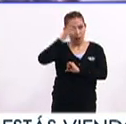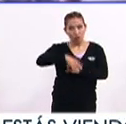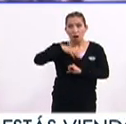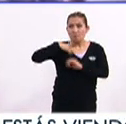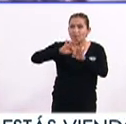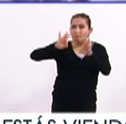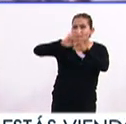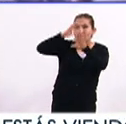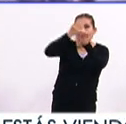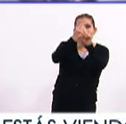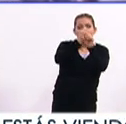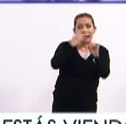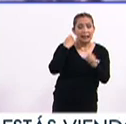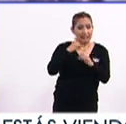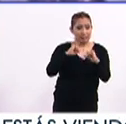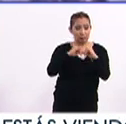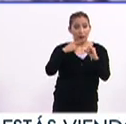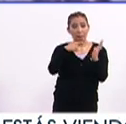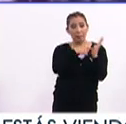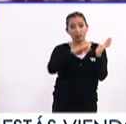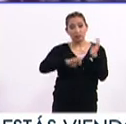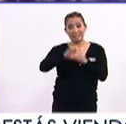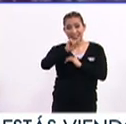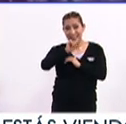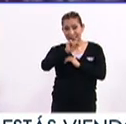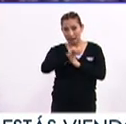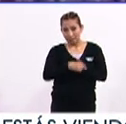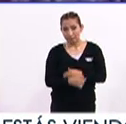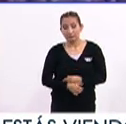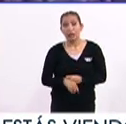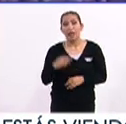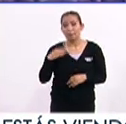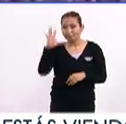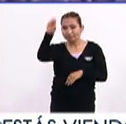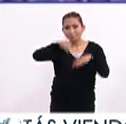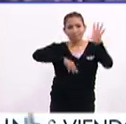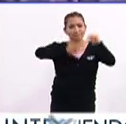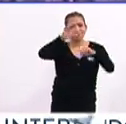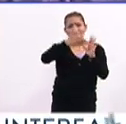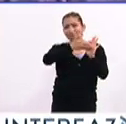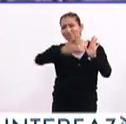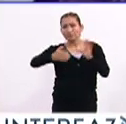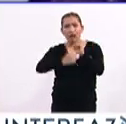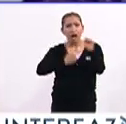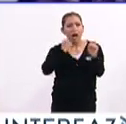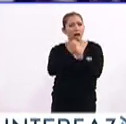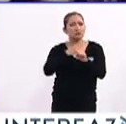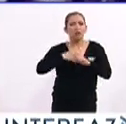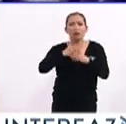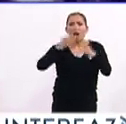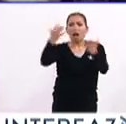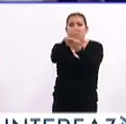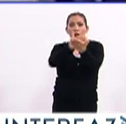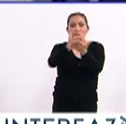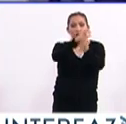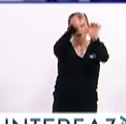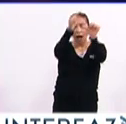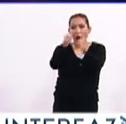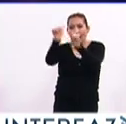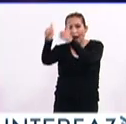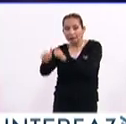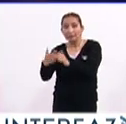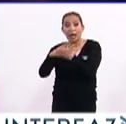de esta importante institución desde 1970, reuniendo a lo largo de los años una gran colección de